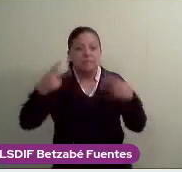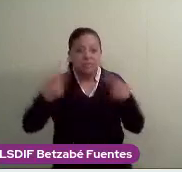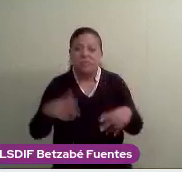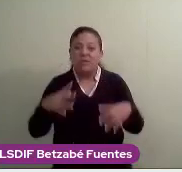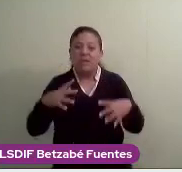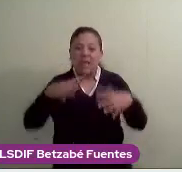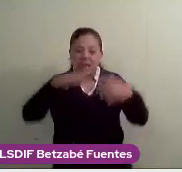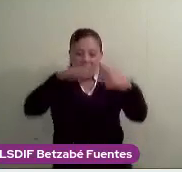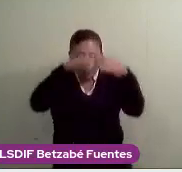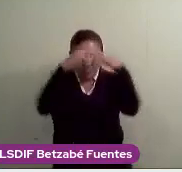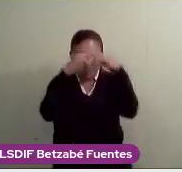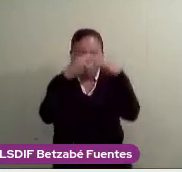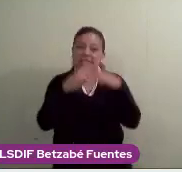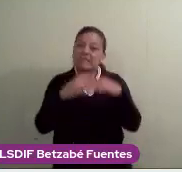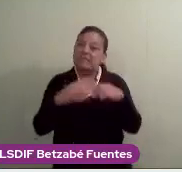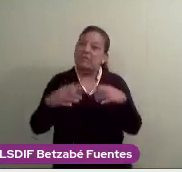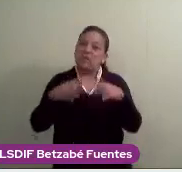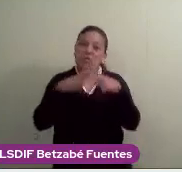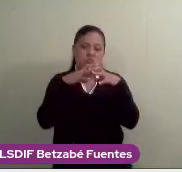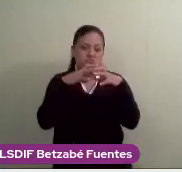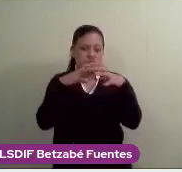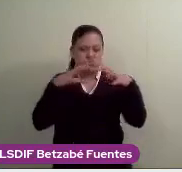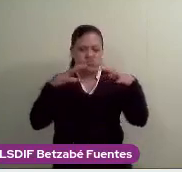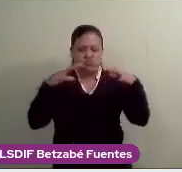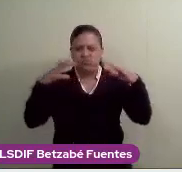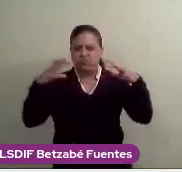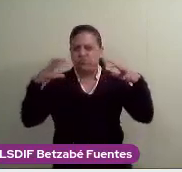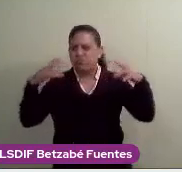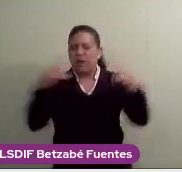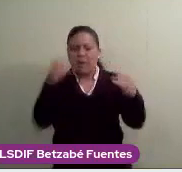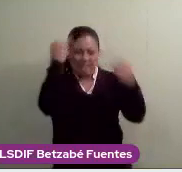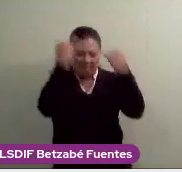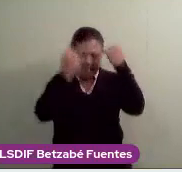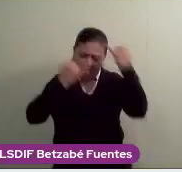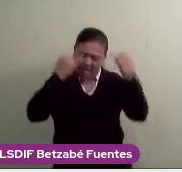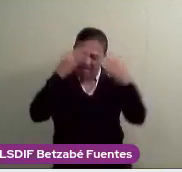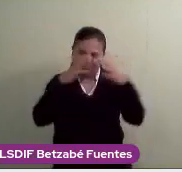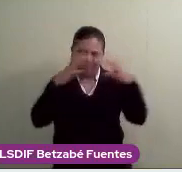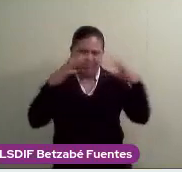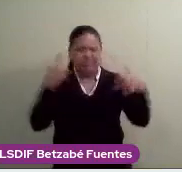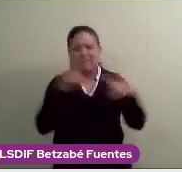que un multiverso, básicamente, ¿no? Como Spider-Man. La siguiente, por favor.